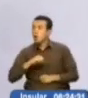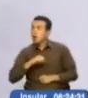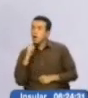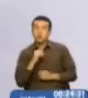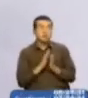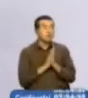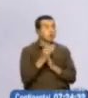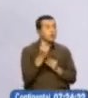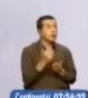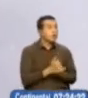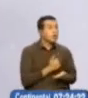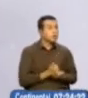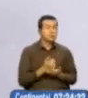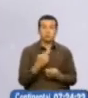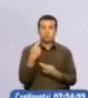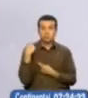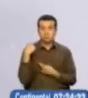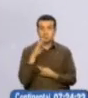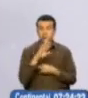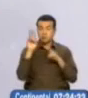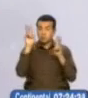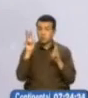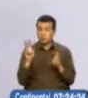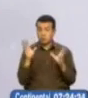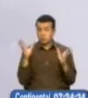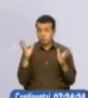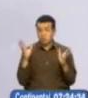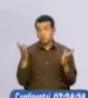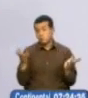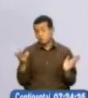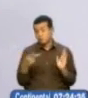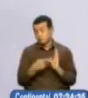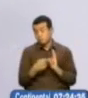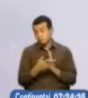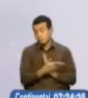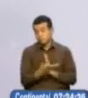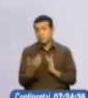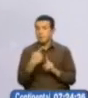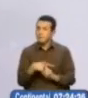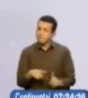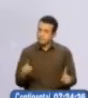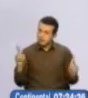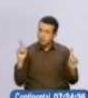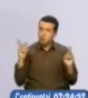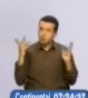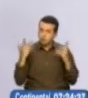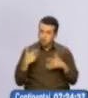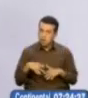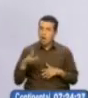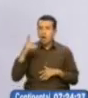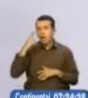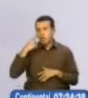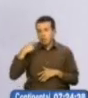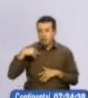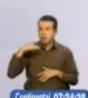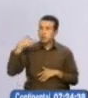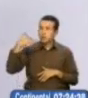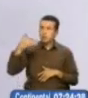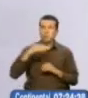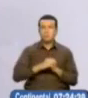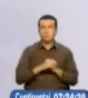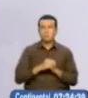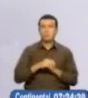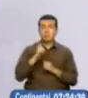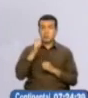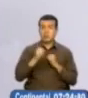réditos no se hagan responsables de sus contenidos. Es medular. Sin embargo, vamos ya largo tiempo, más de